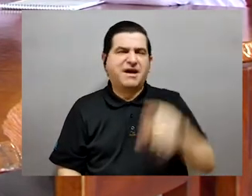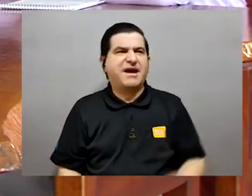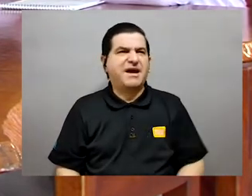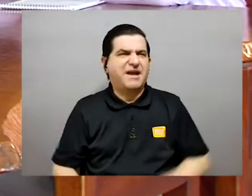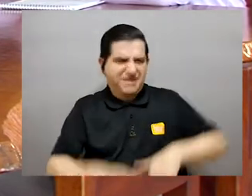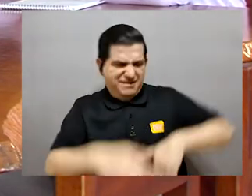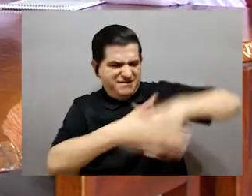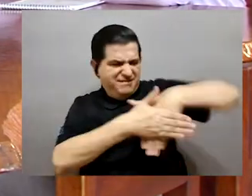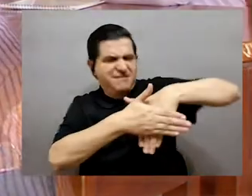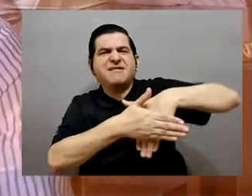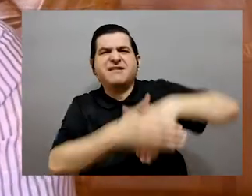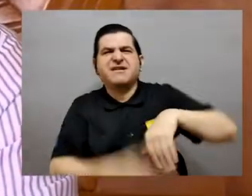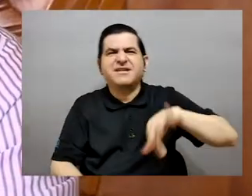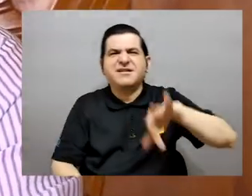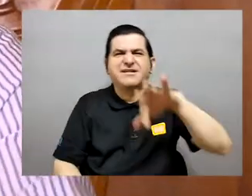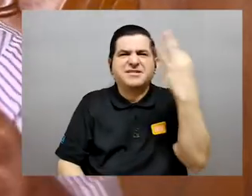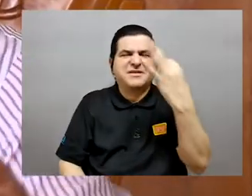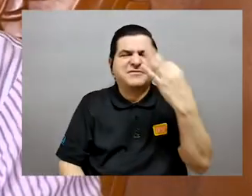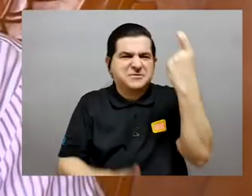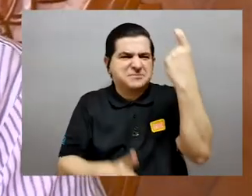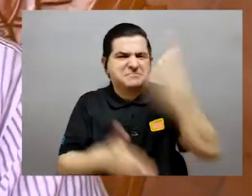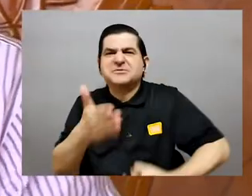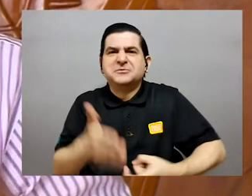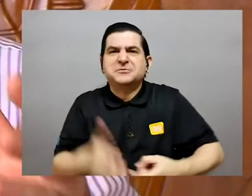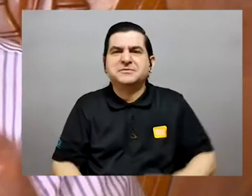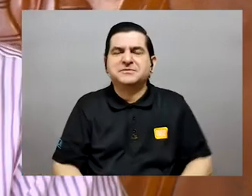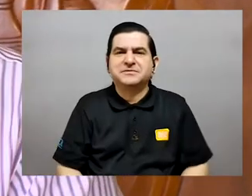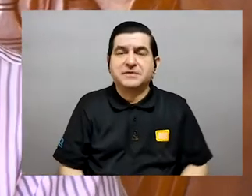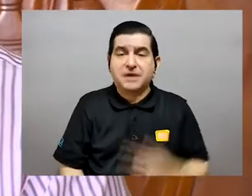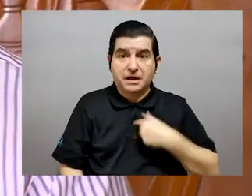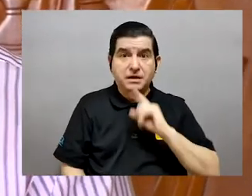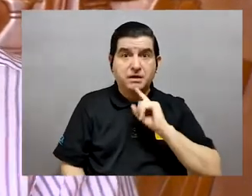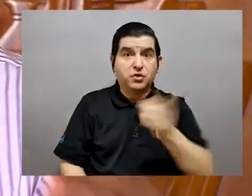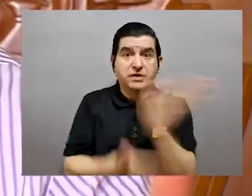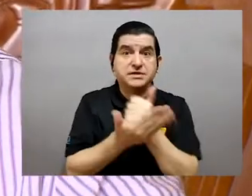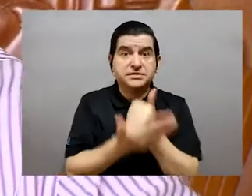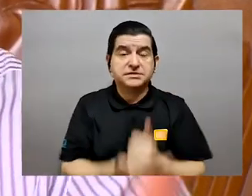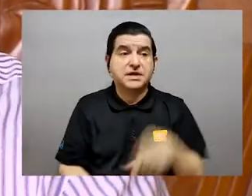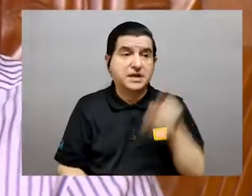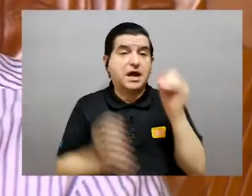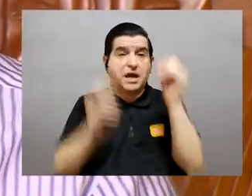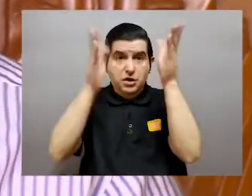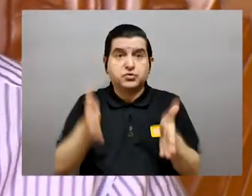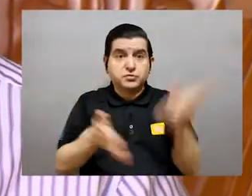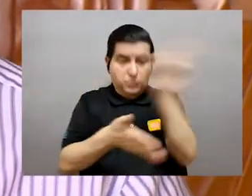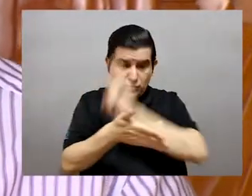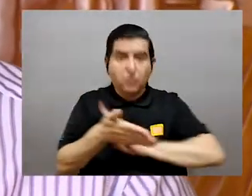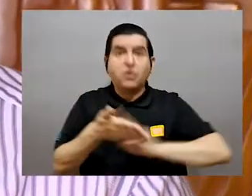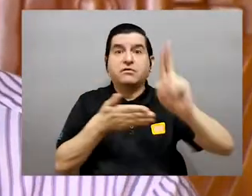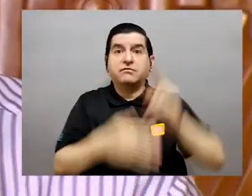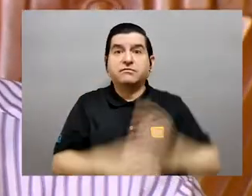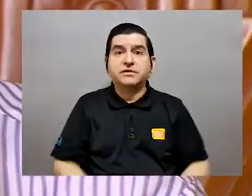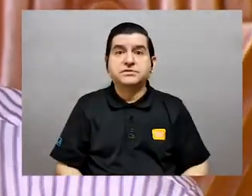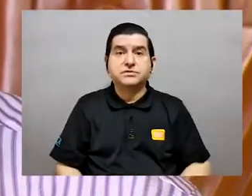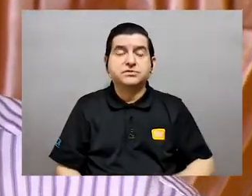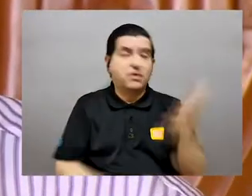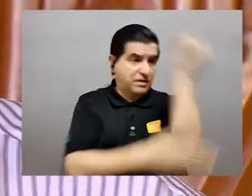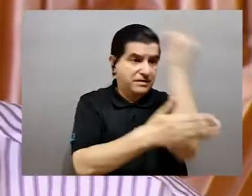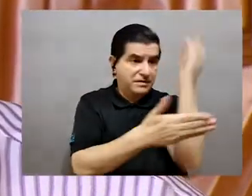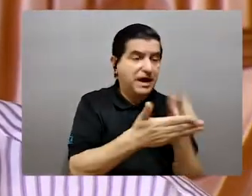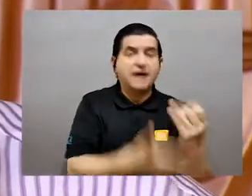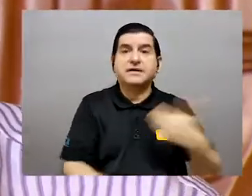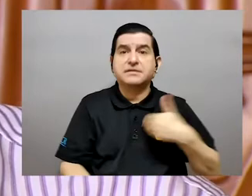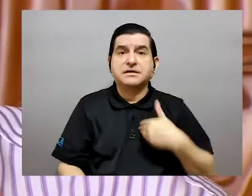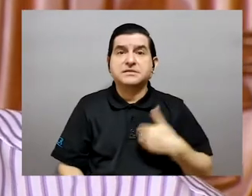que no abren todas las posibilidades, todos los potenciales. Vea hoy día el ejemplo de lo que estamos con esta